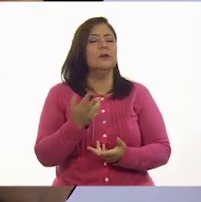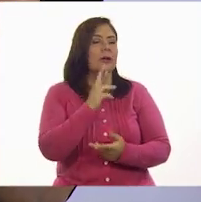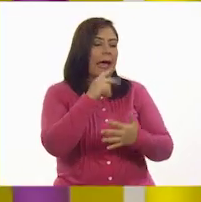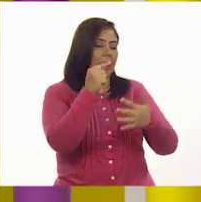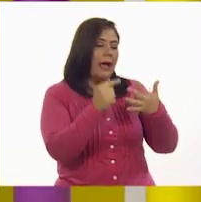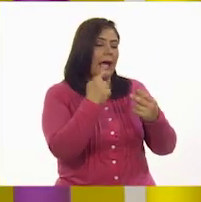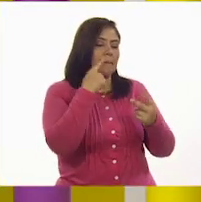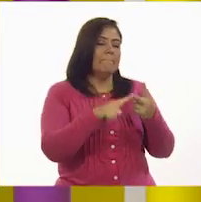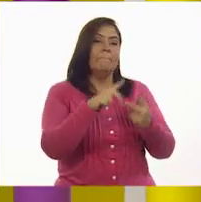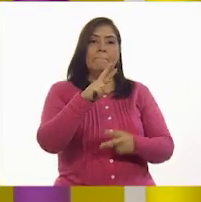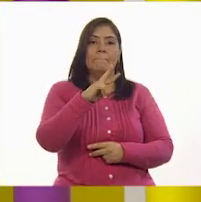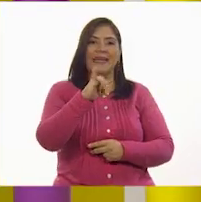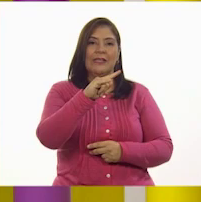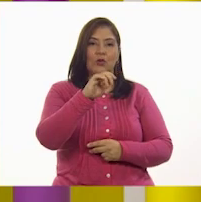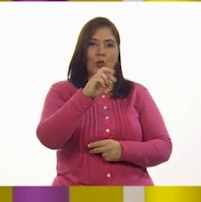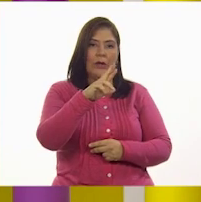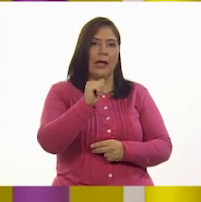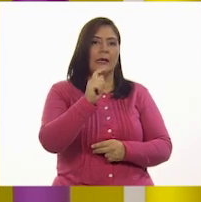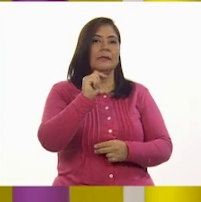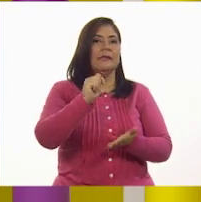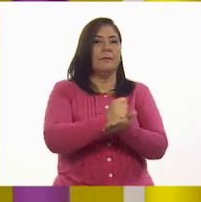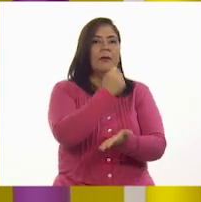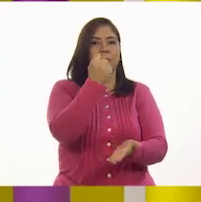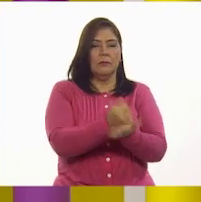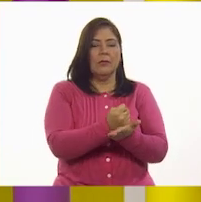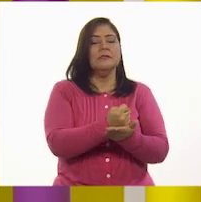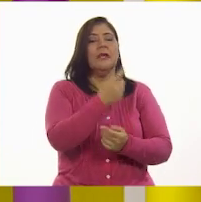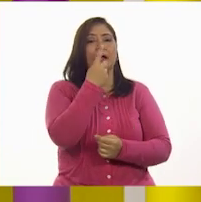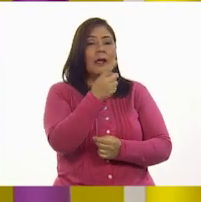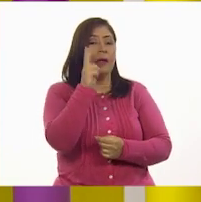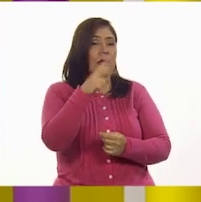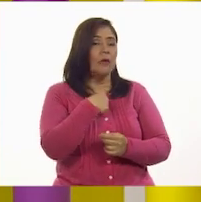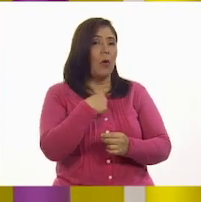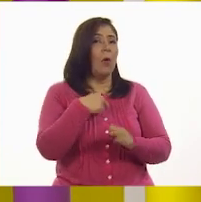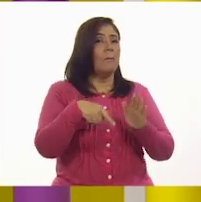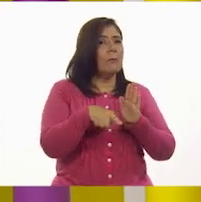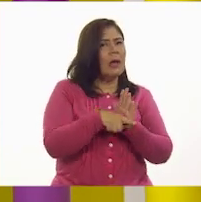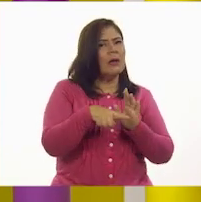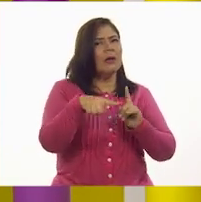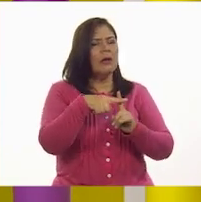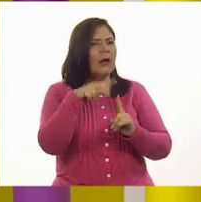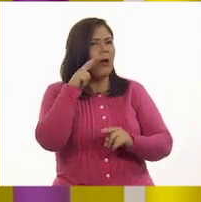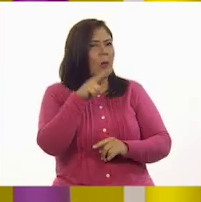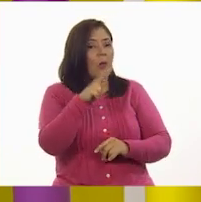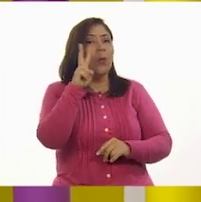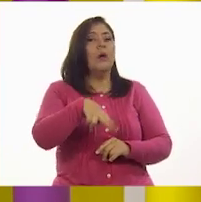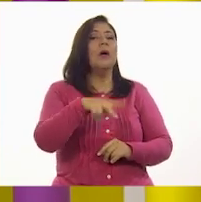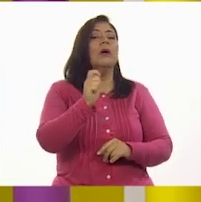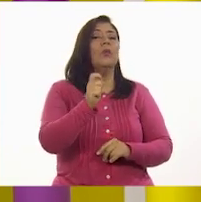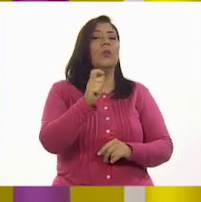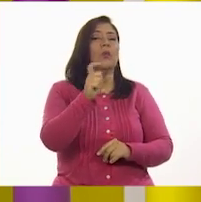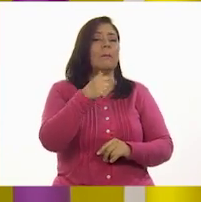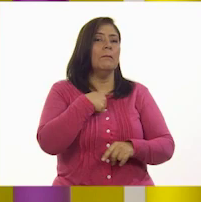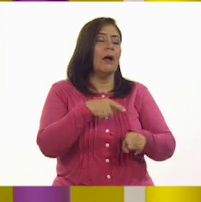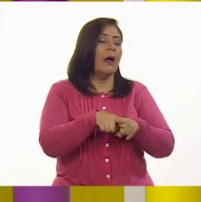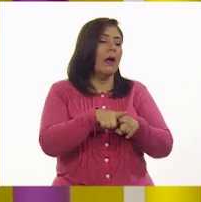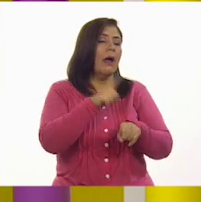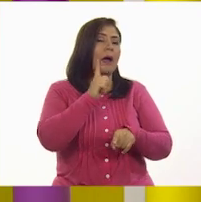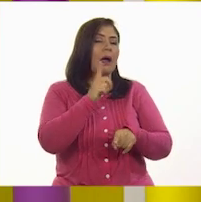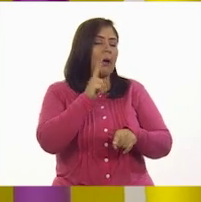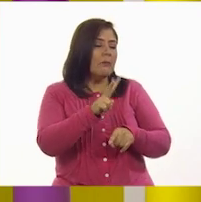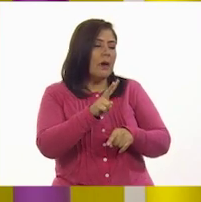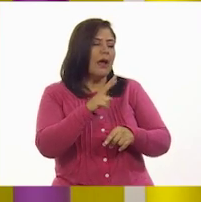Dice Victoria de Tamaulipas. Dice, yo los símbolos los he visto cuando mi hermana, que va en sexto grado, resuelve sus